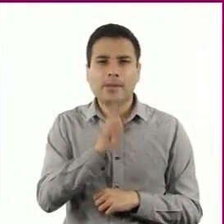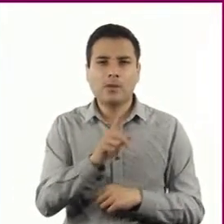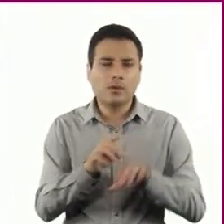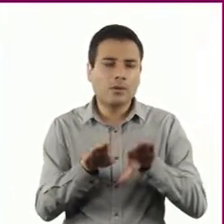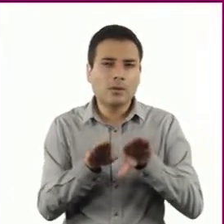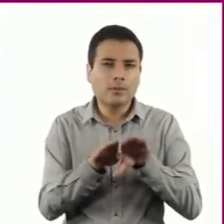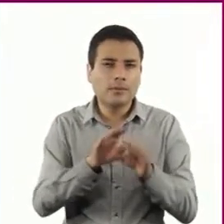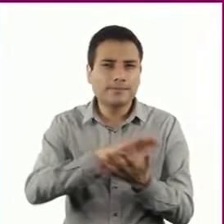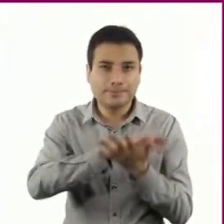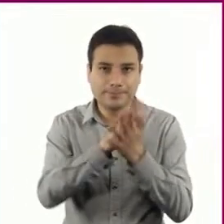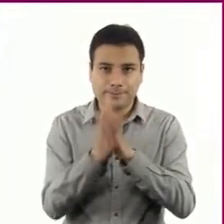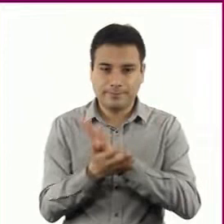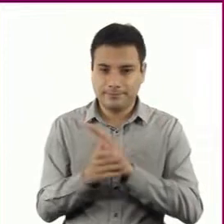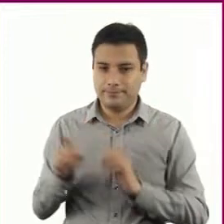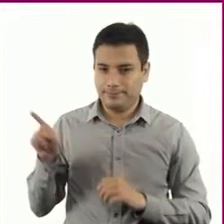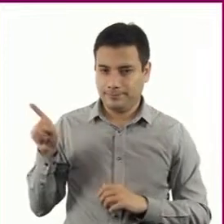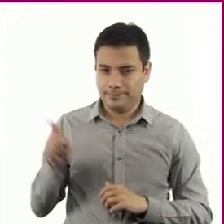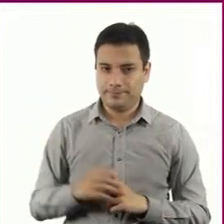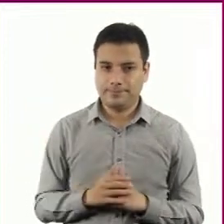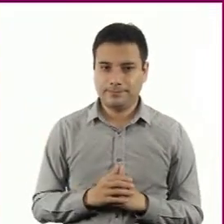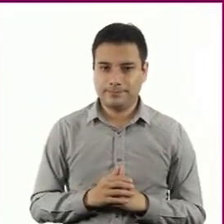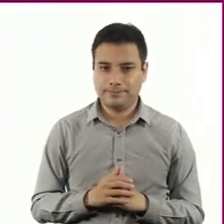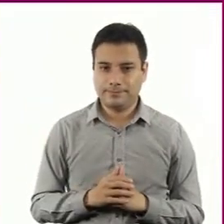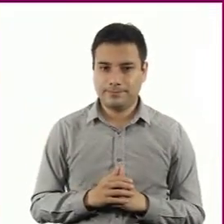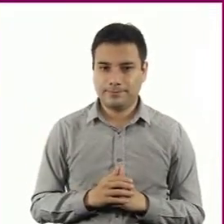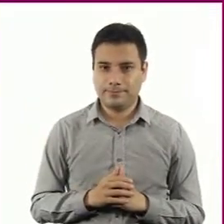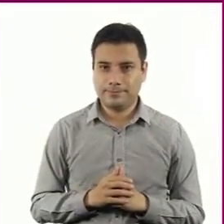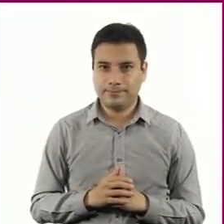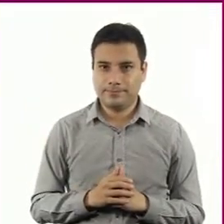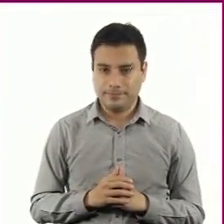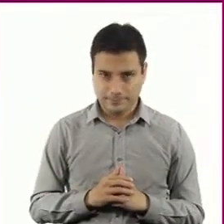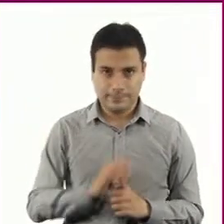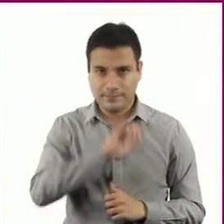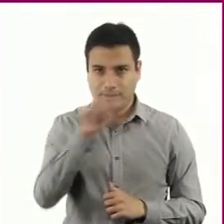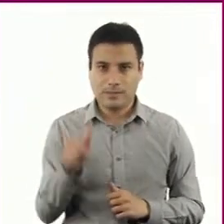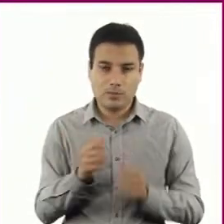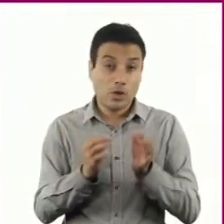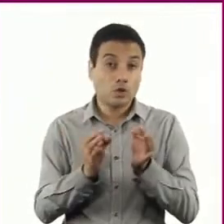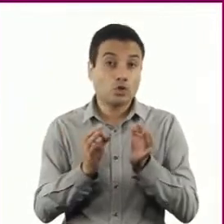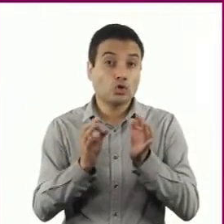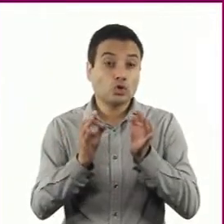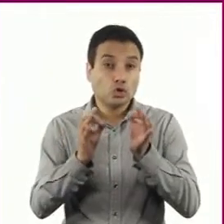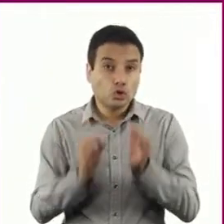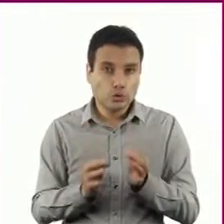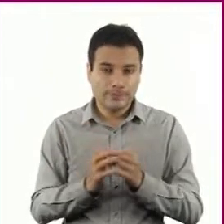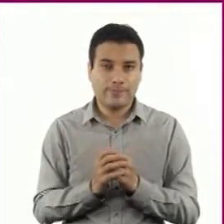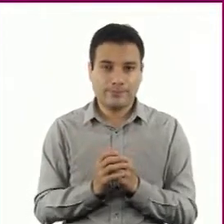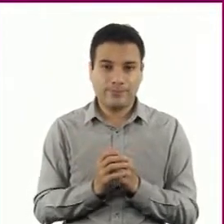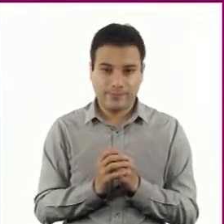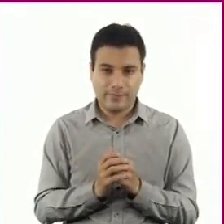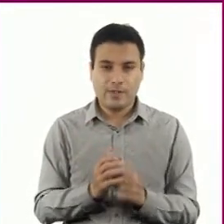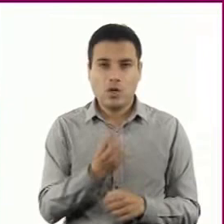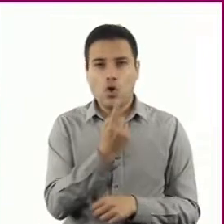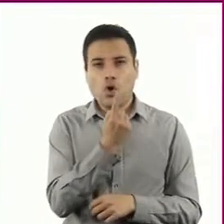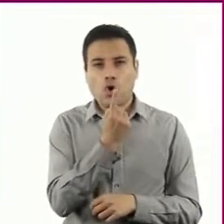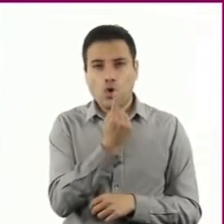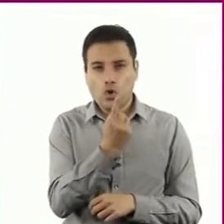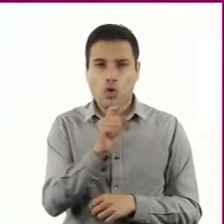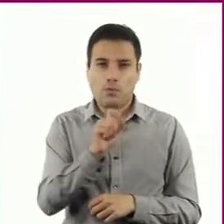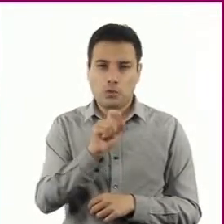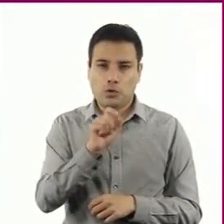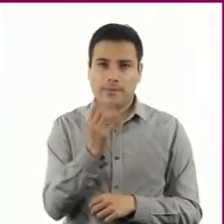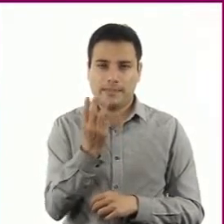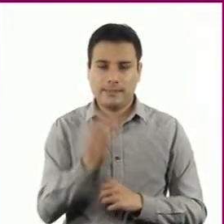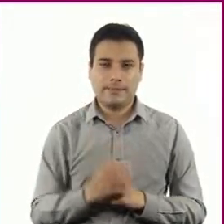el número de cifras necesarias hasta obtener un número decimal de preferencia entre 1 y 10 y el exponente de la potencia de